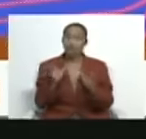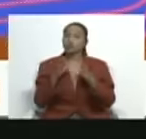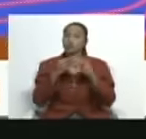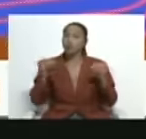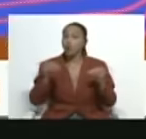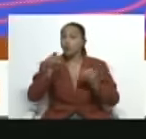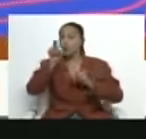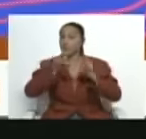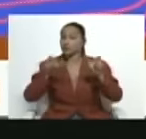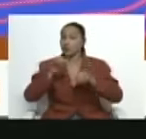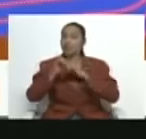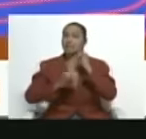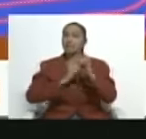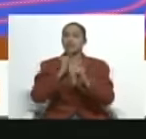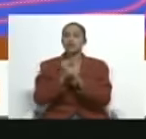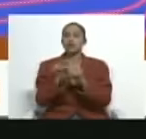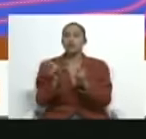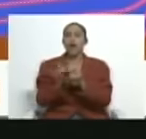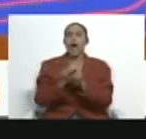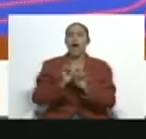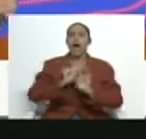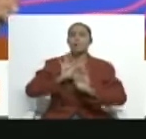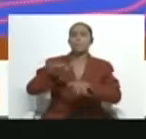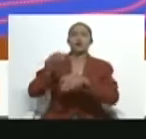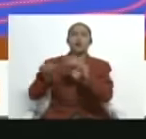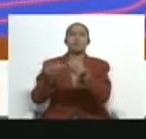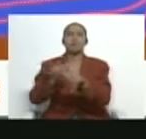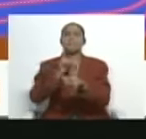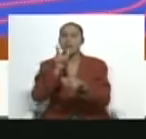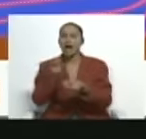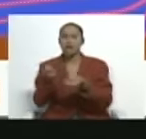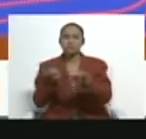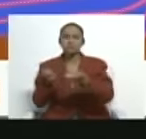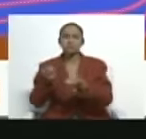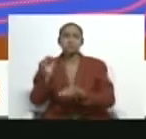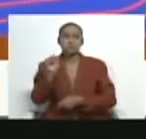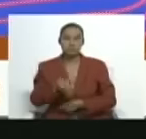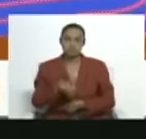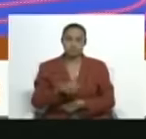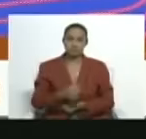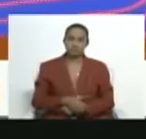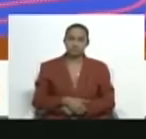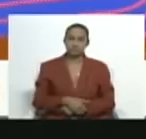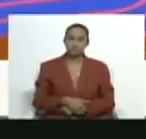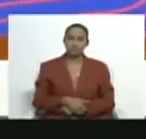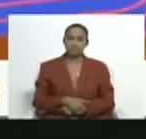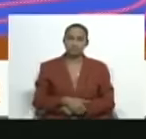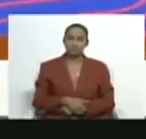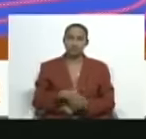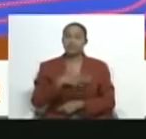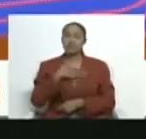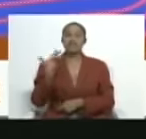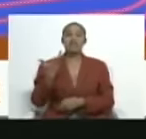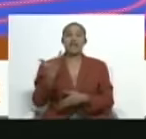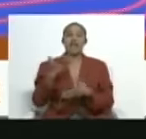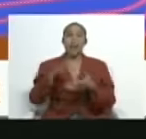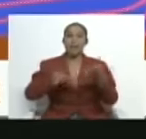tipo de eventos se han encadenado un conjunto de eventos que buscan crear un caos